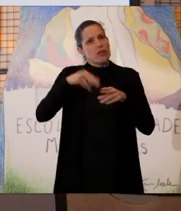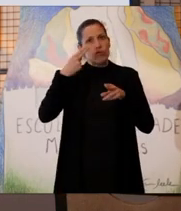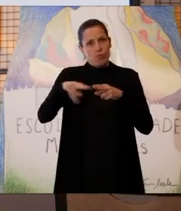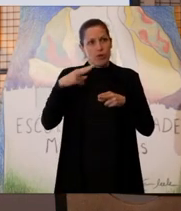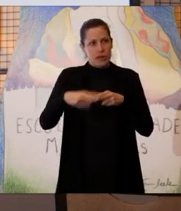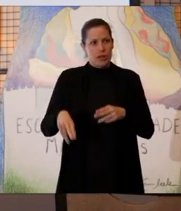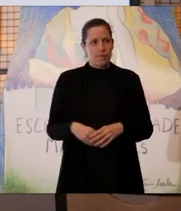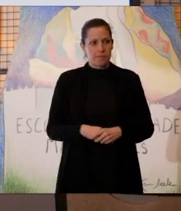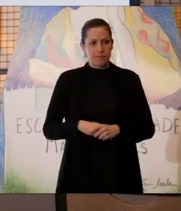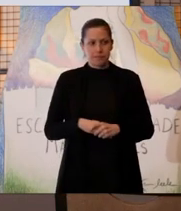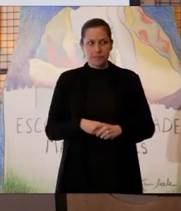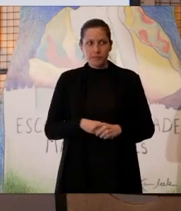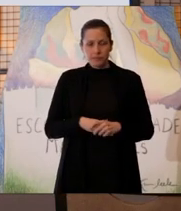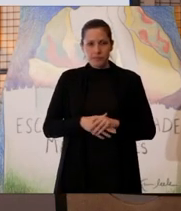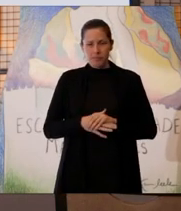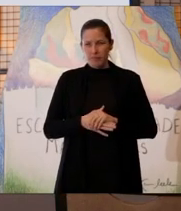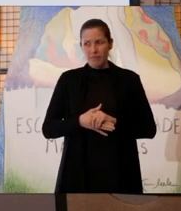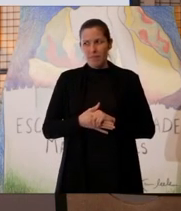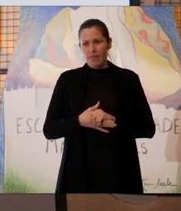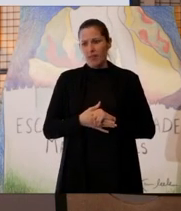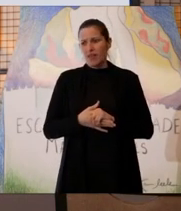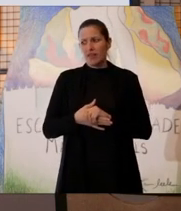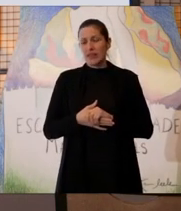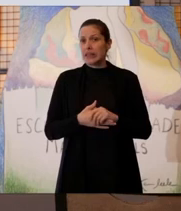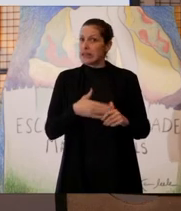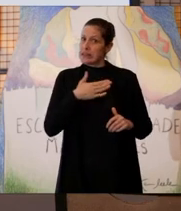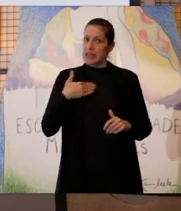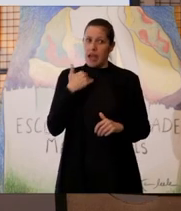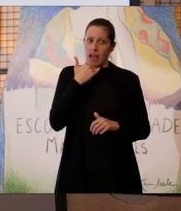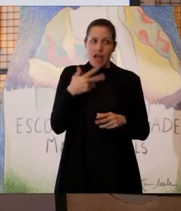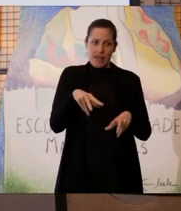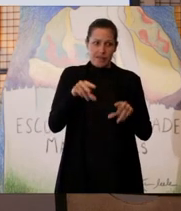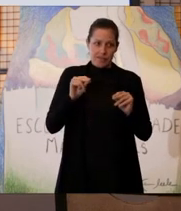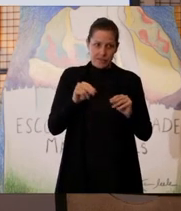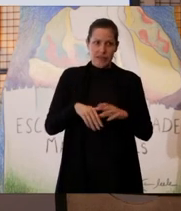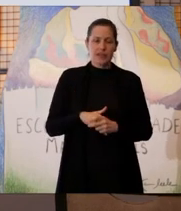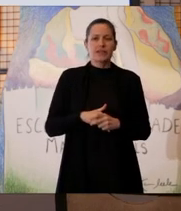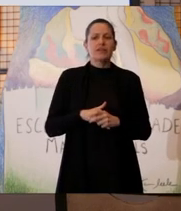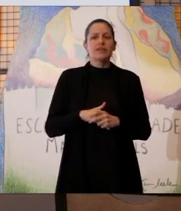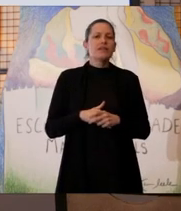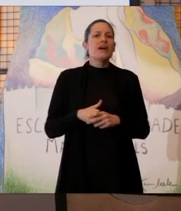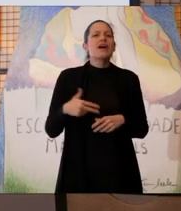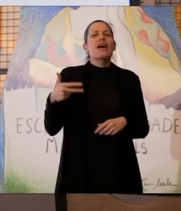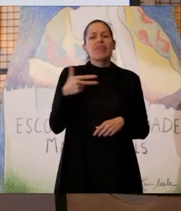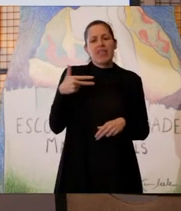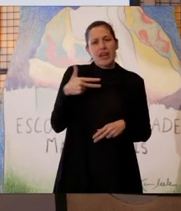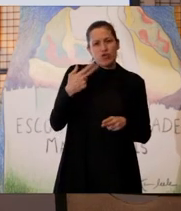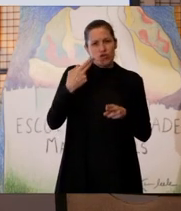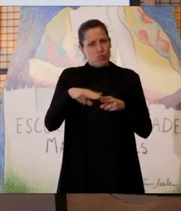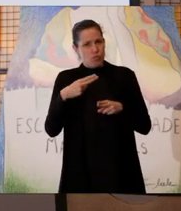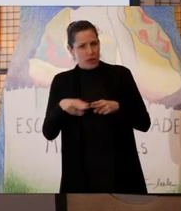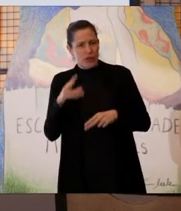y esto quiero relacionarlo ya voy terminando Alba con los derechos políticos de las mujeres